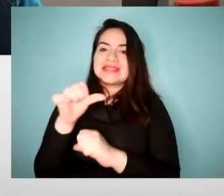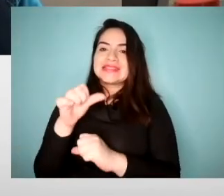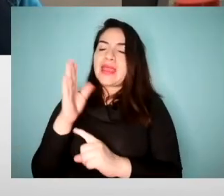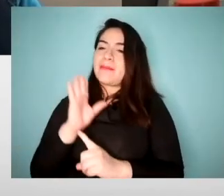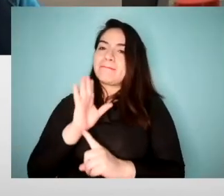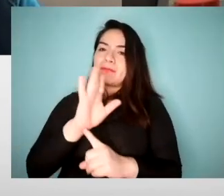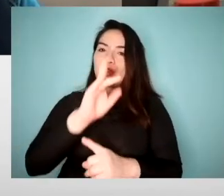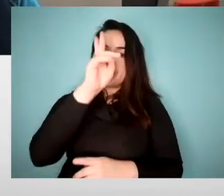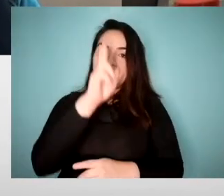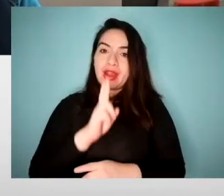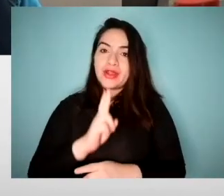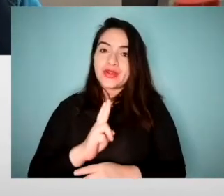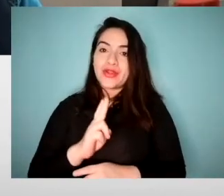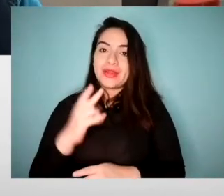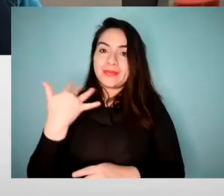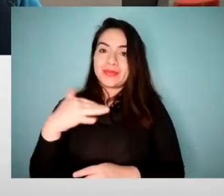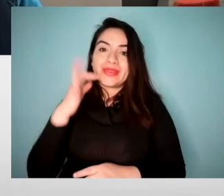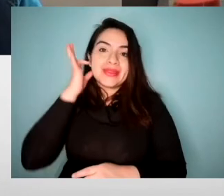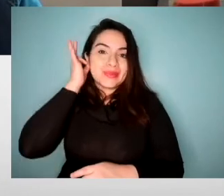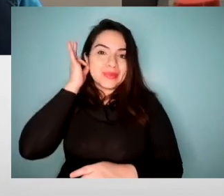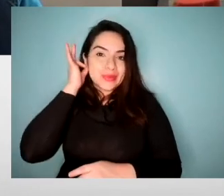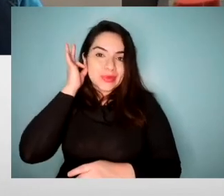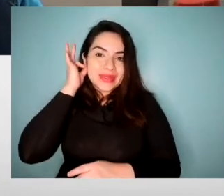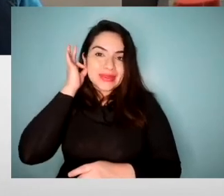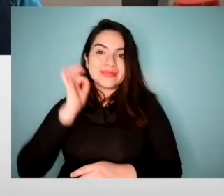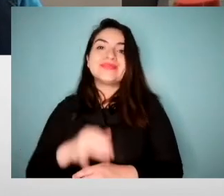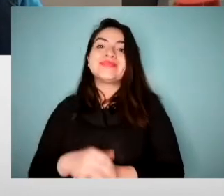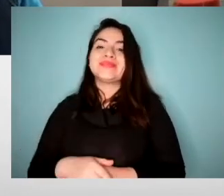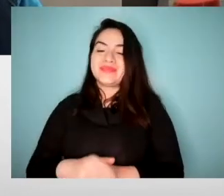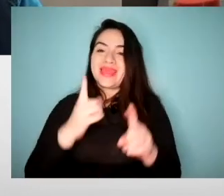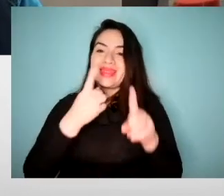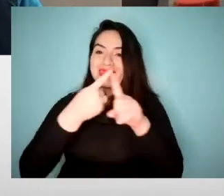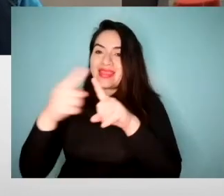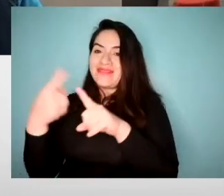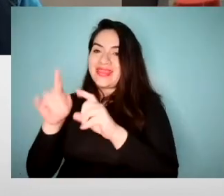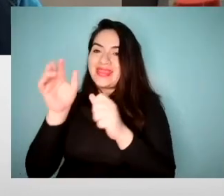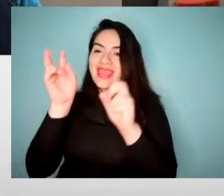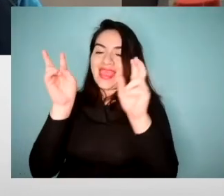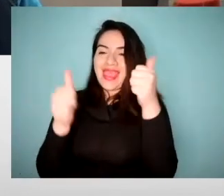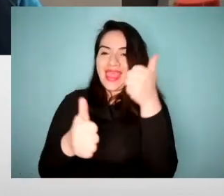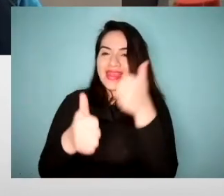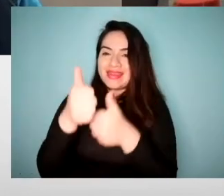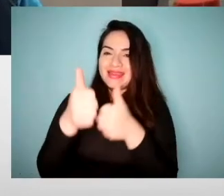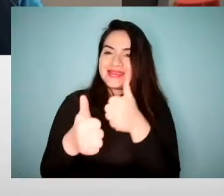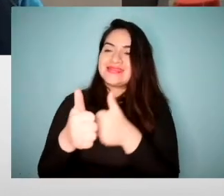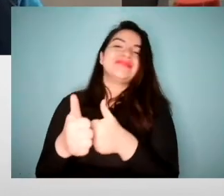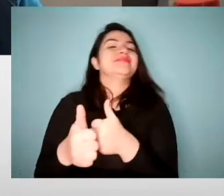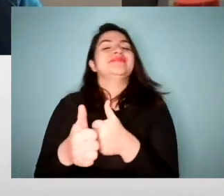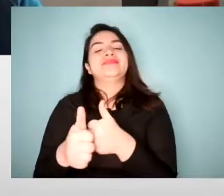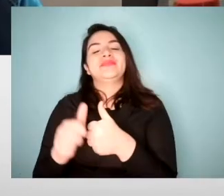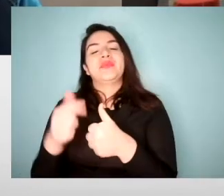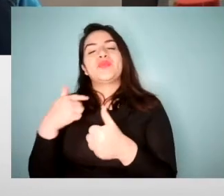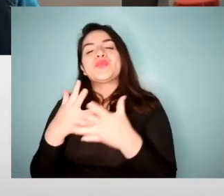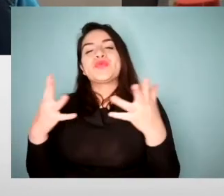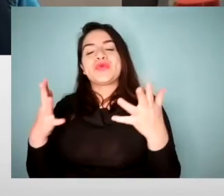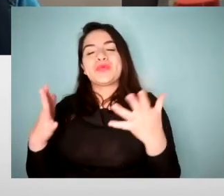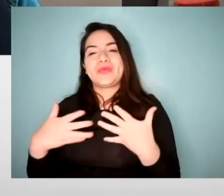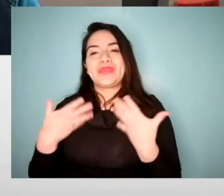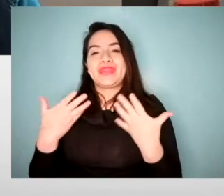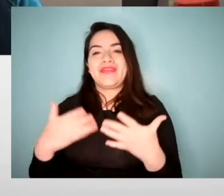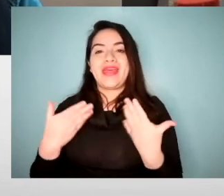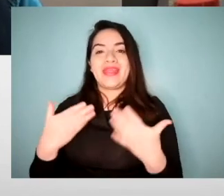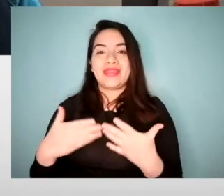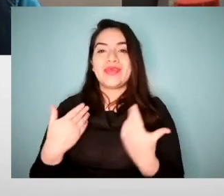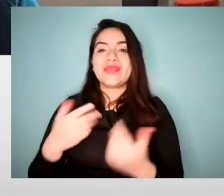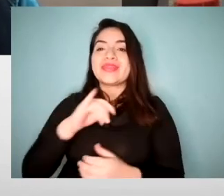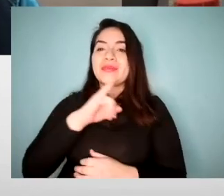tan importante que hacemos las mujeres en distintas disciplinas. Así que fue algo súper motivador para continuar